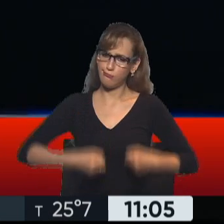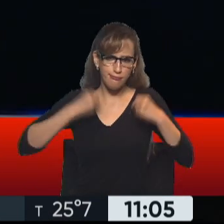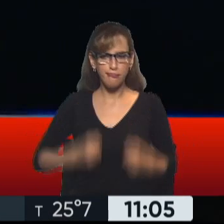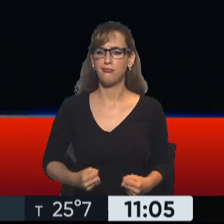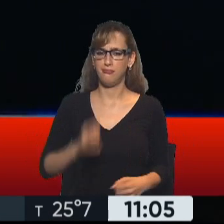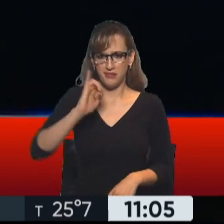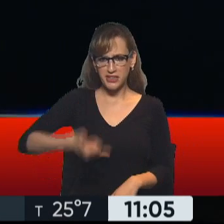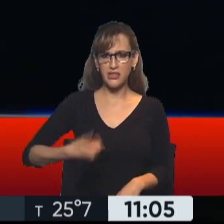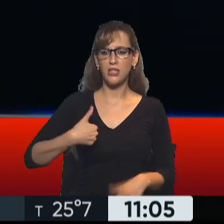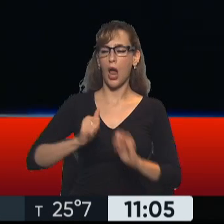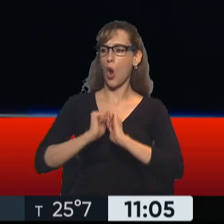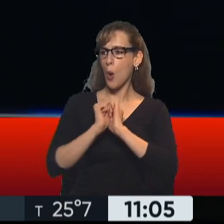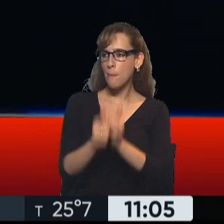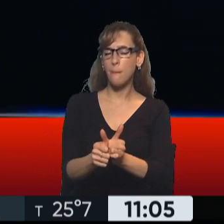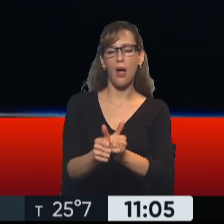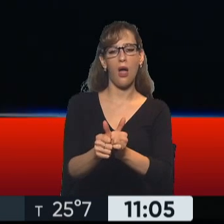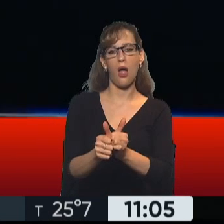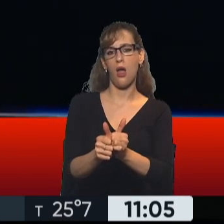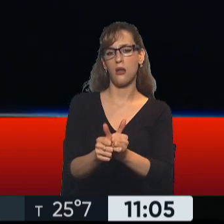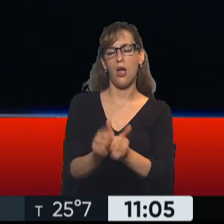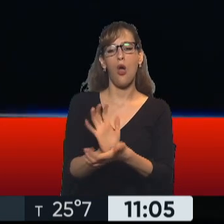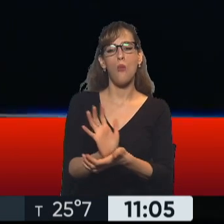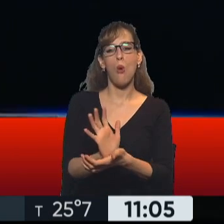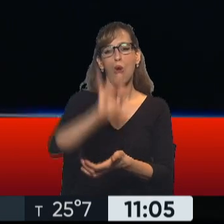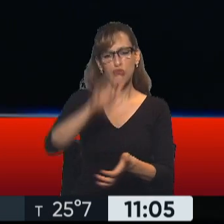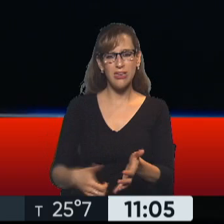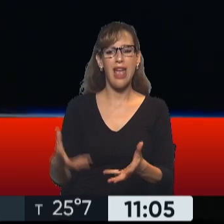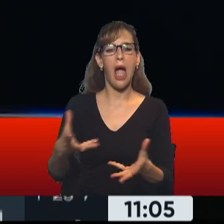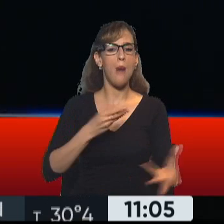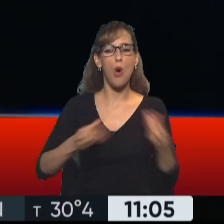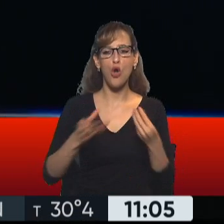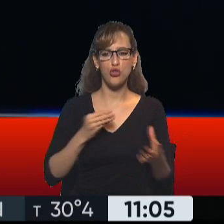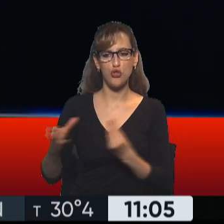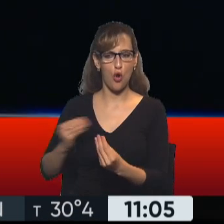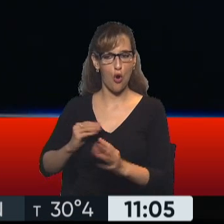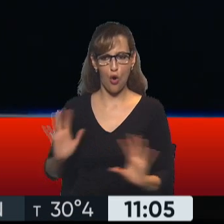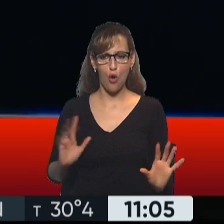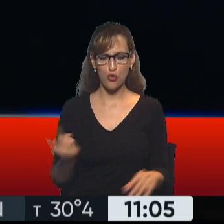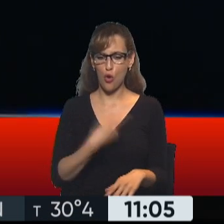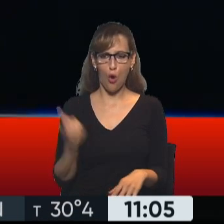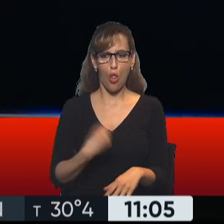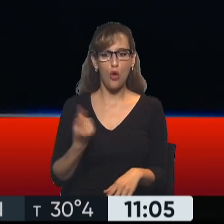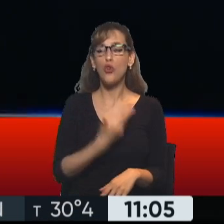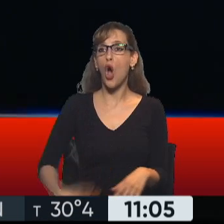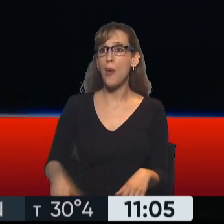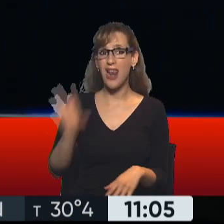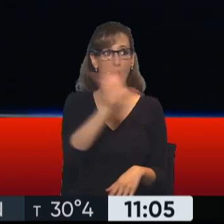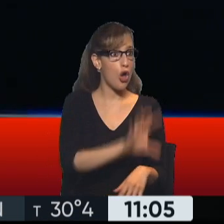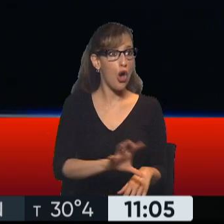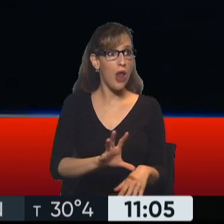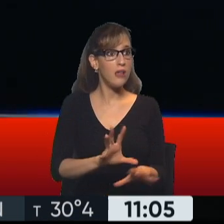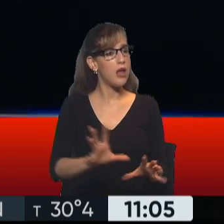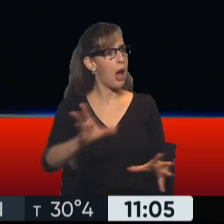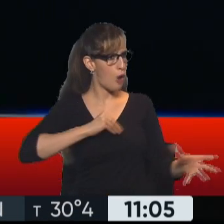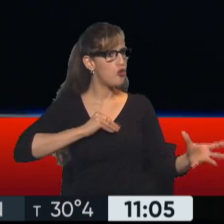el acompañamiento, me atrevería a decir, de la totalidad de los gobernadores y gobernadoras